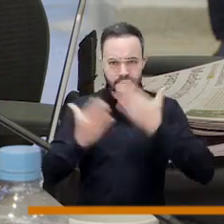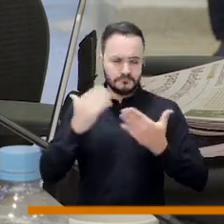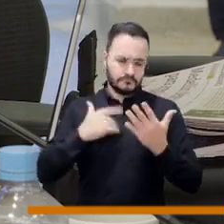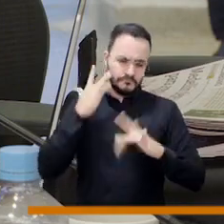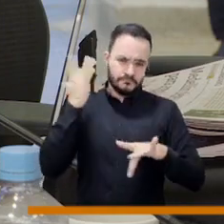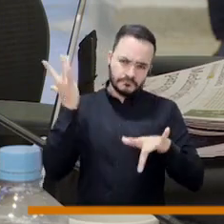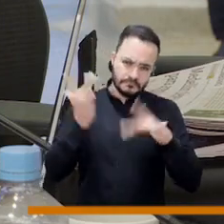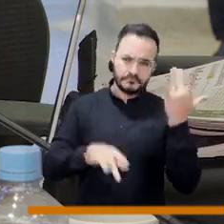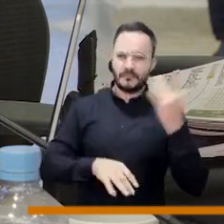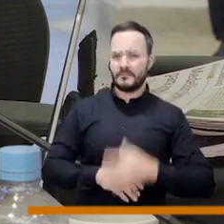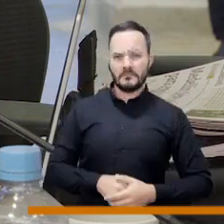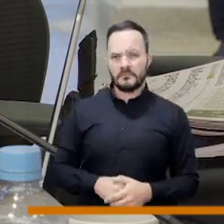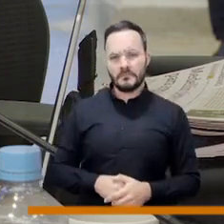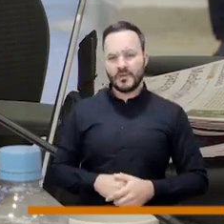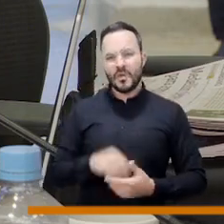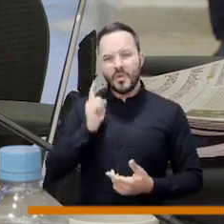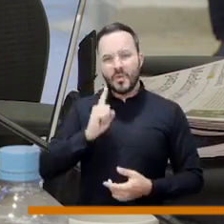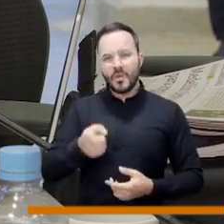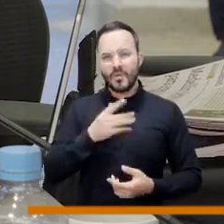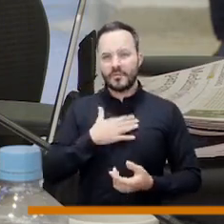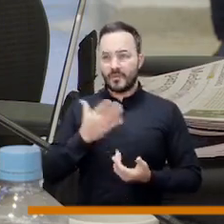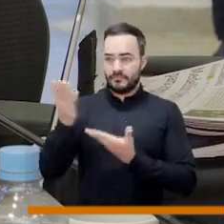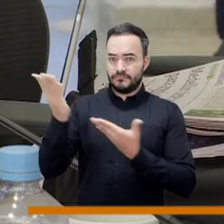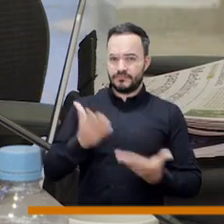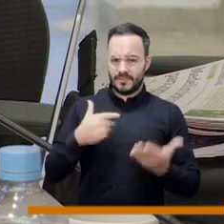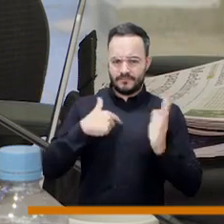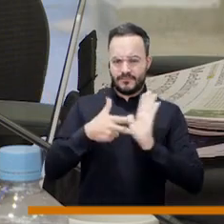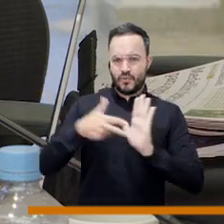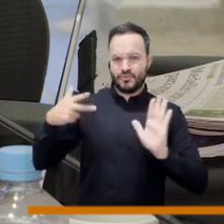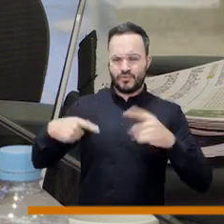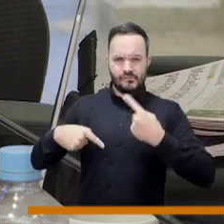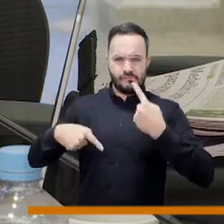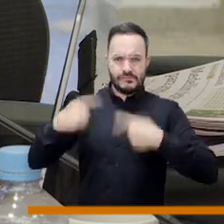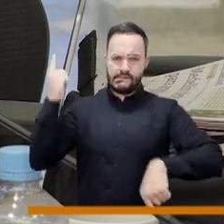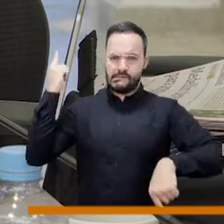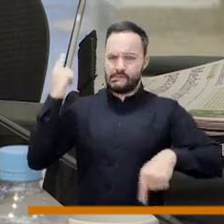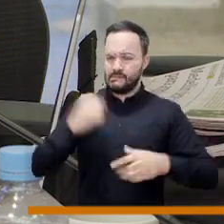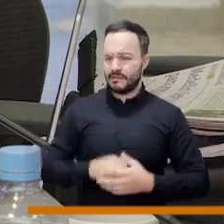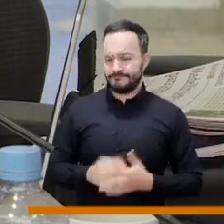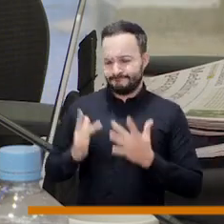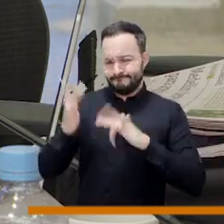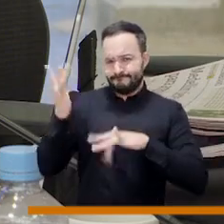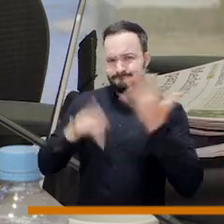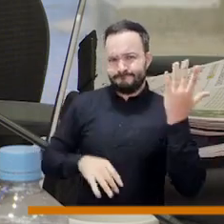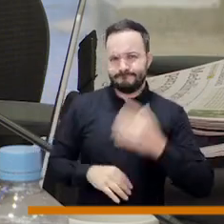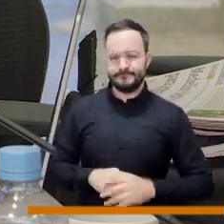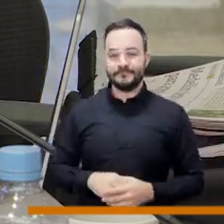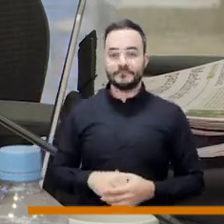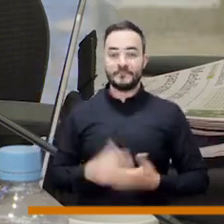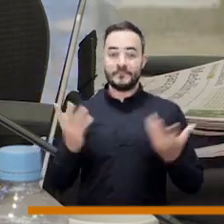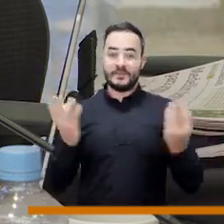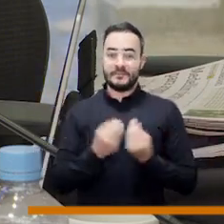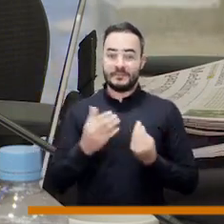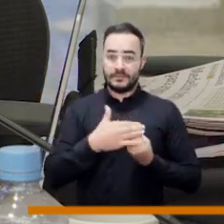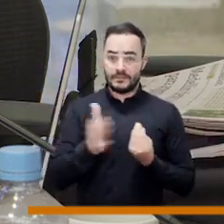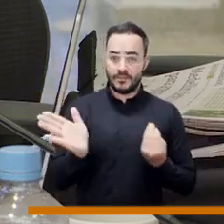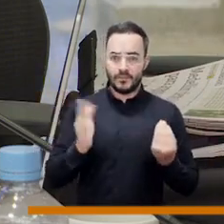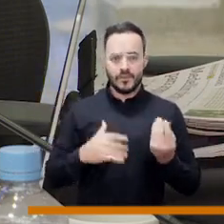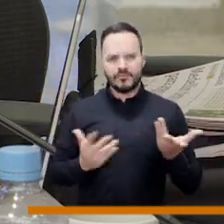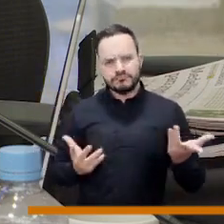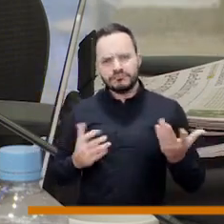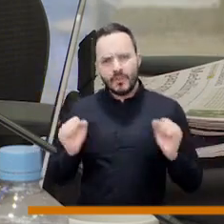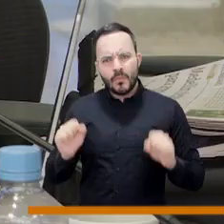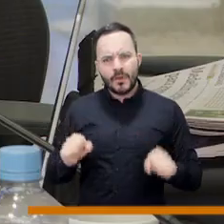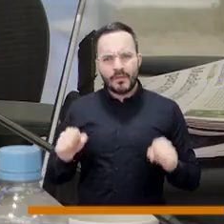siquiera discutido o analizado, porque estaríamos violentando de entrada la Constitución Nacional. La bancada del